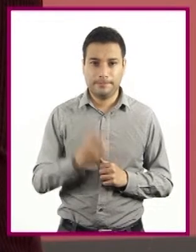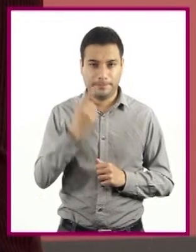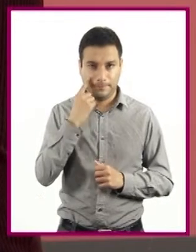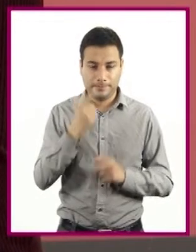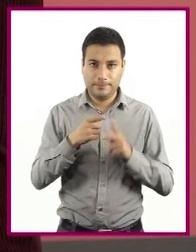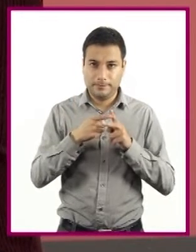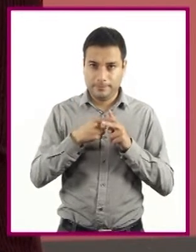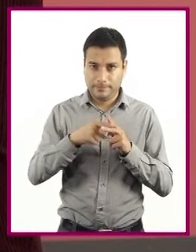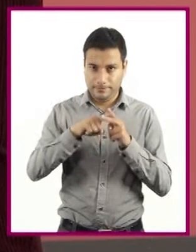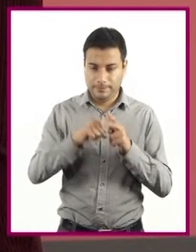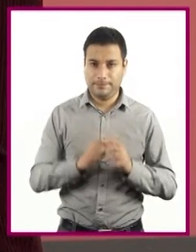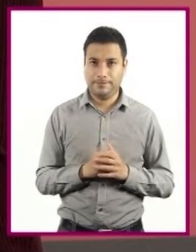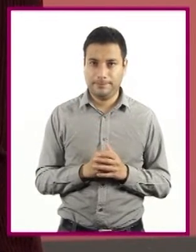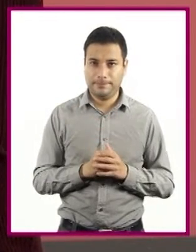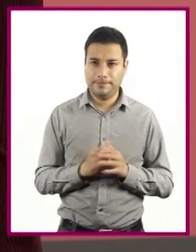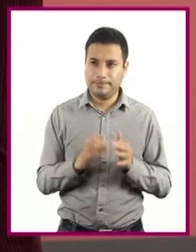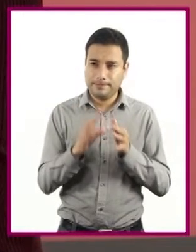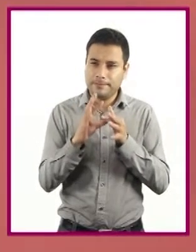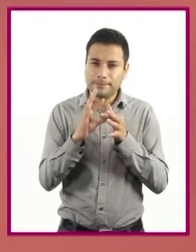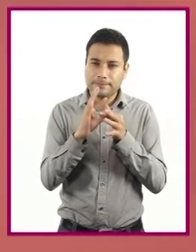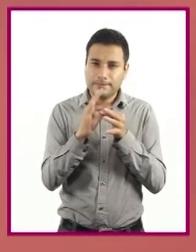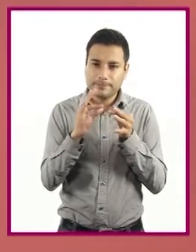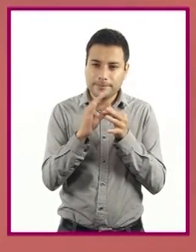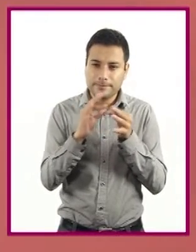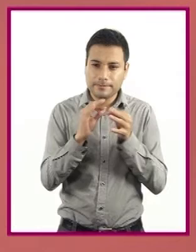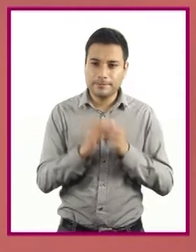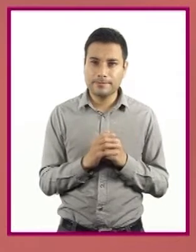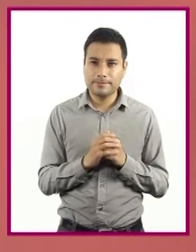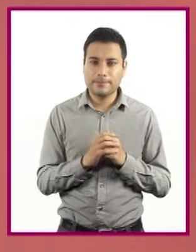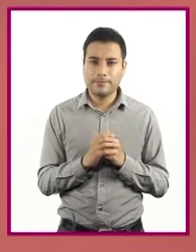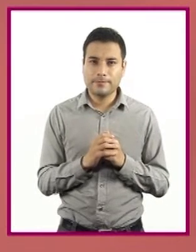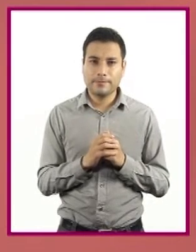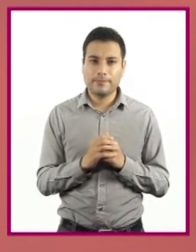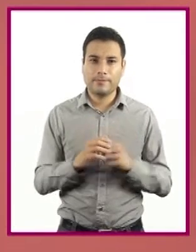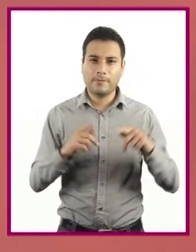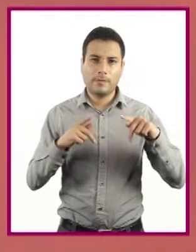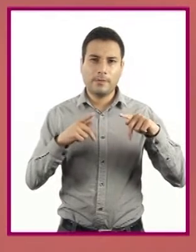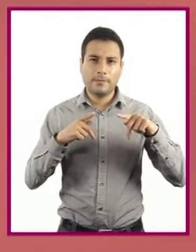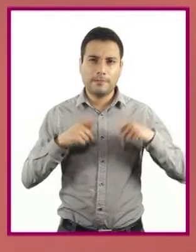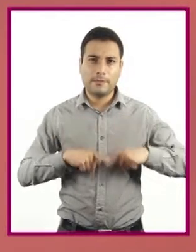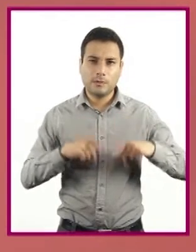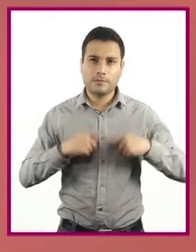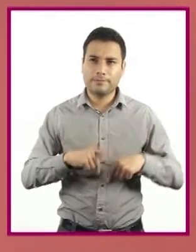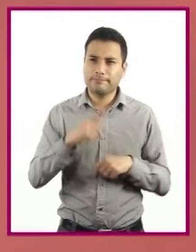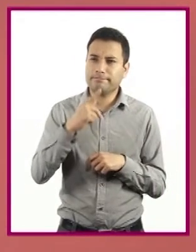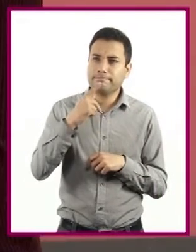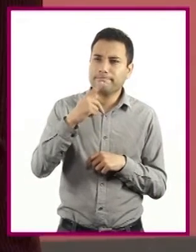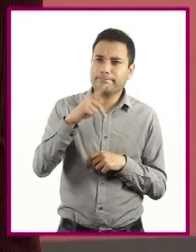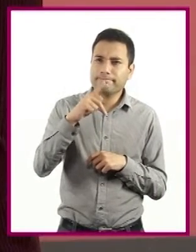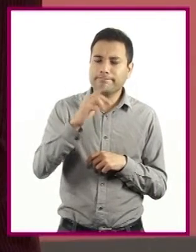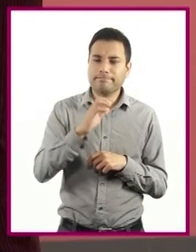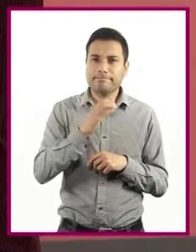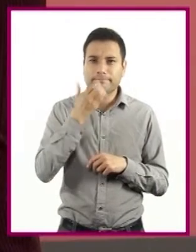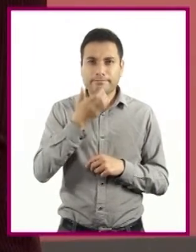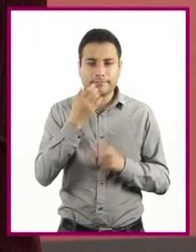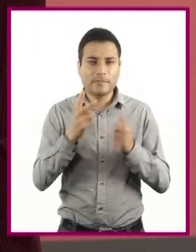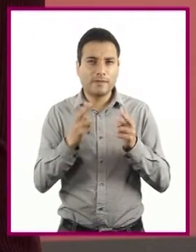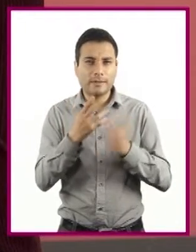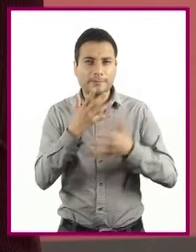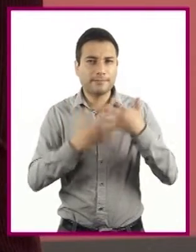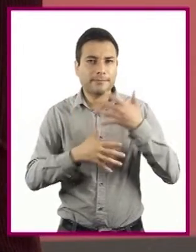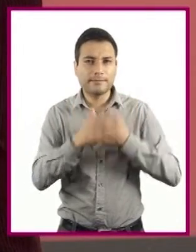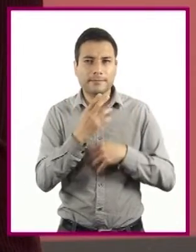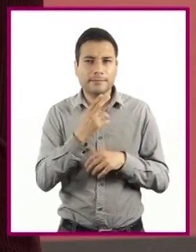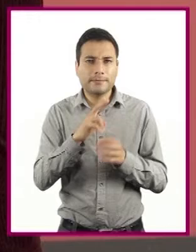materia, lo primero es definir ¿cuál es el valor de los proverbios, refranes y dichos en una lengua? El valor de